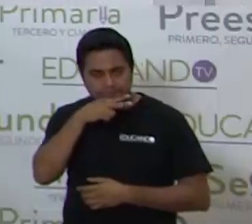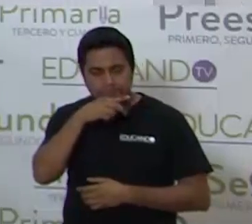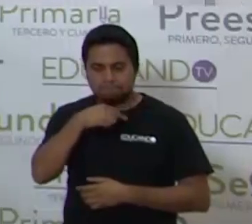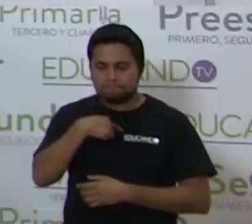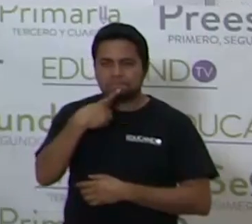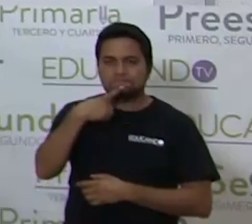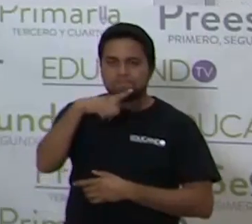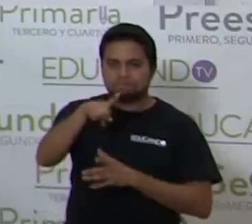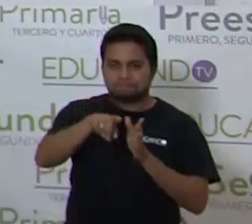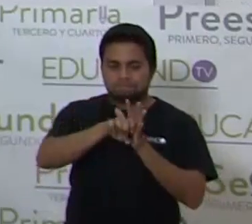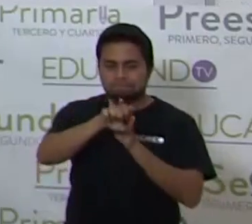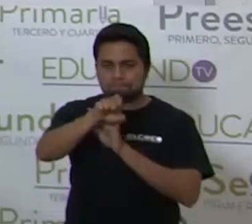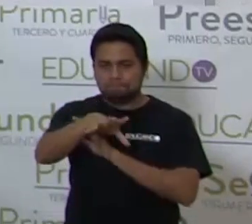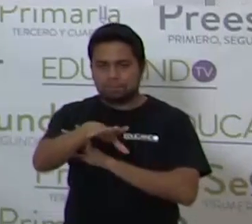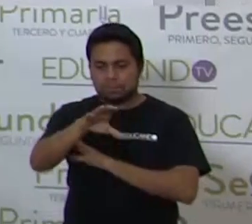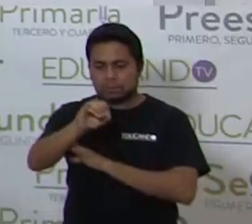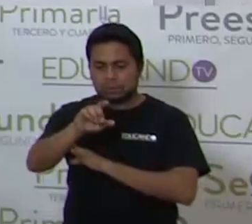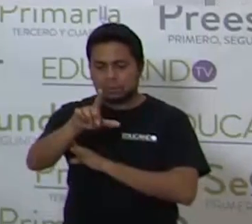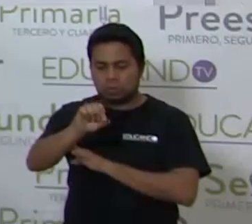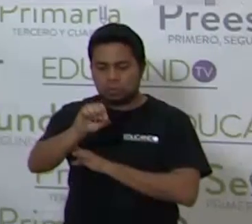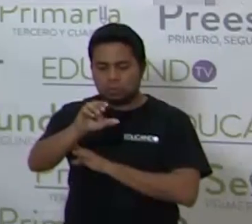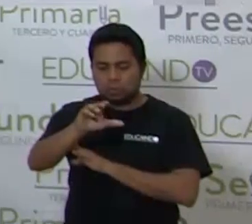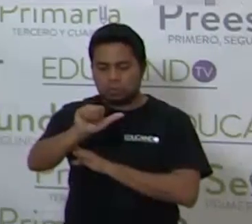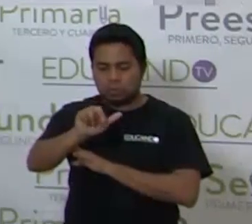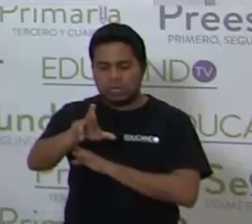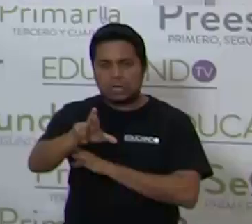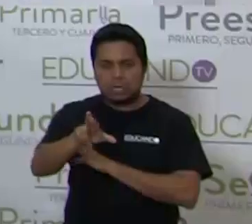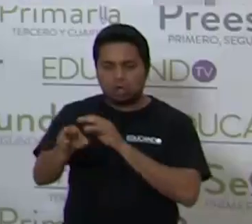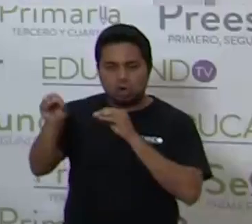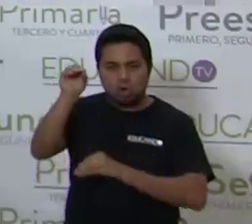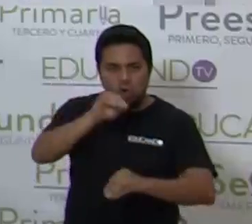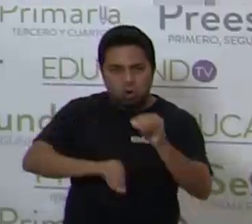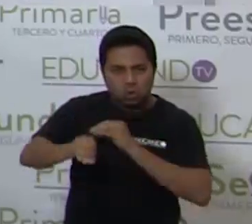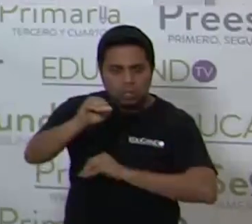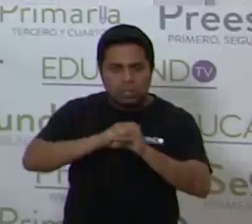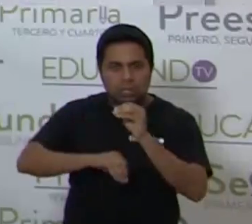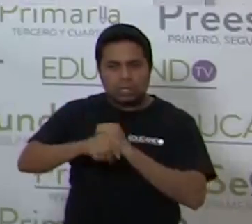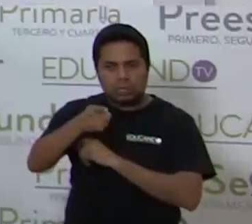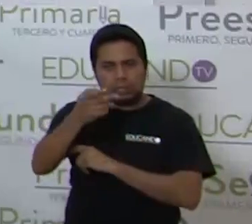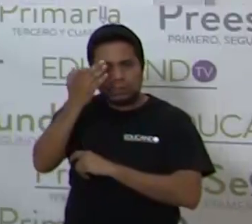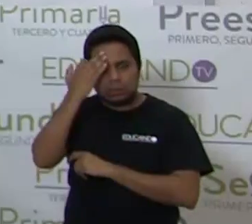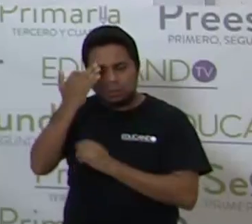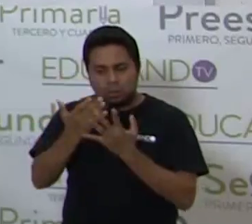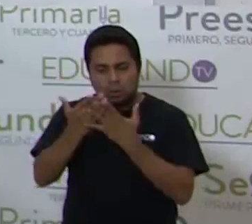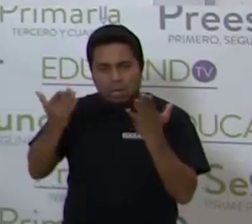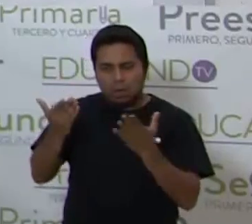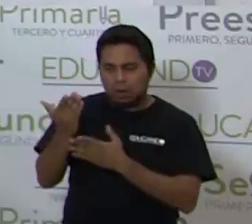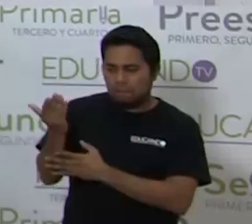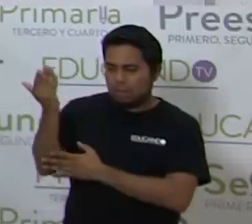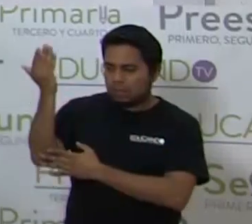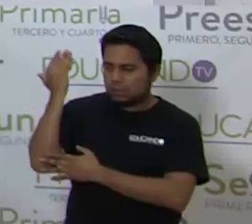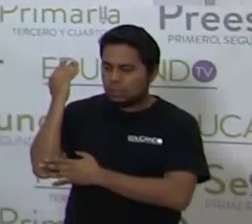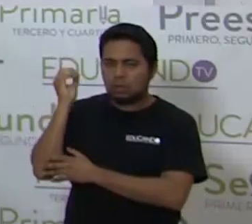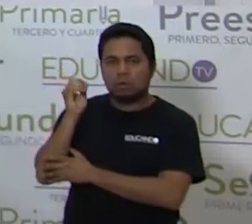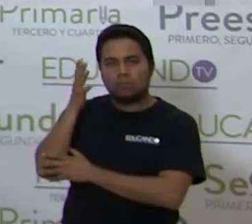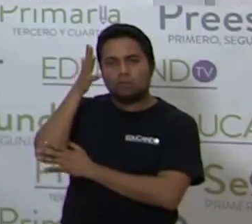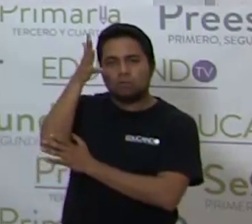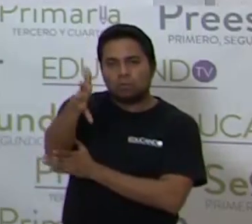el verbo colocar estará en presente, pasado o futuro.